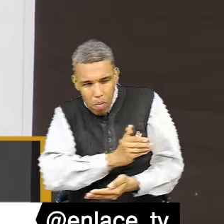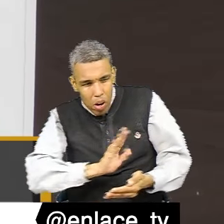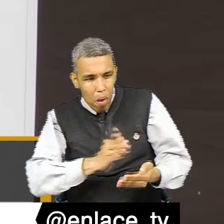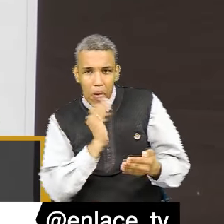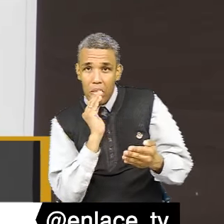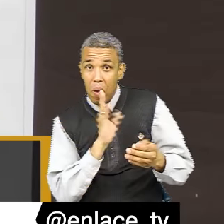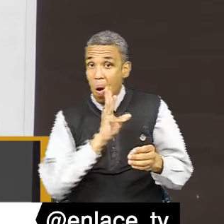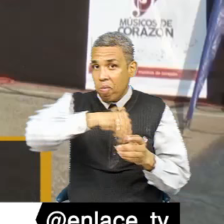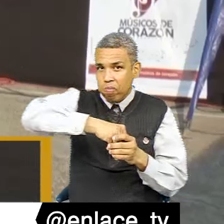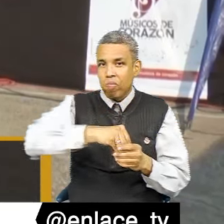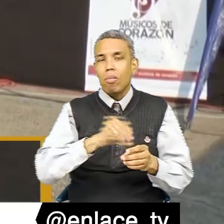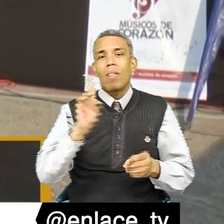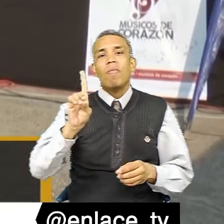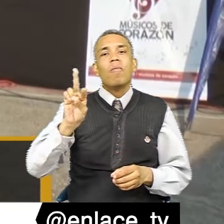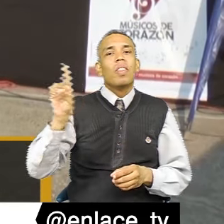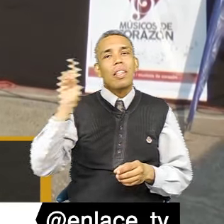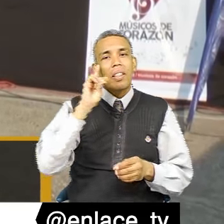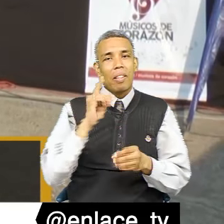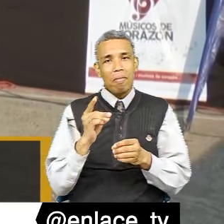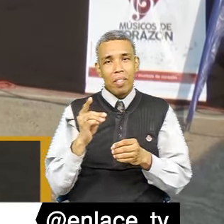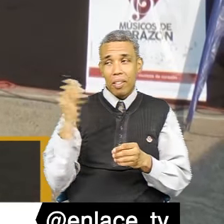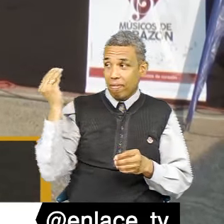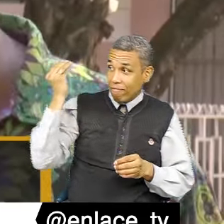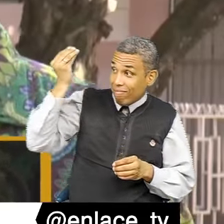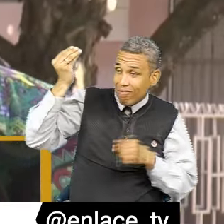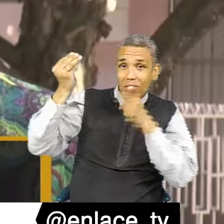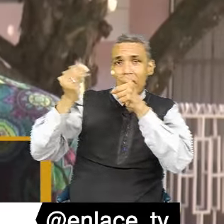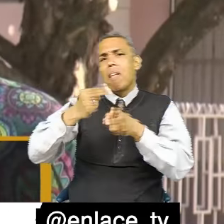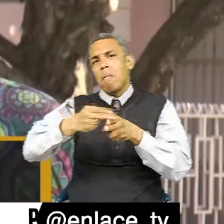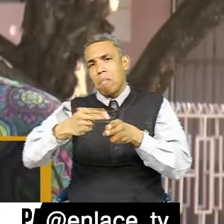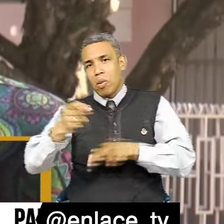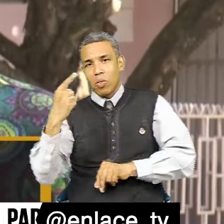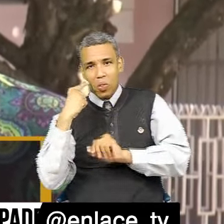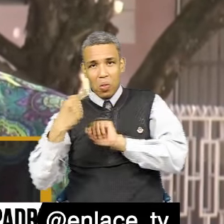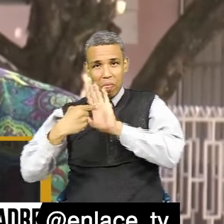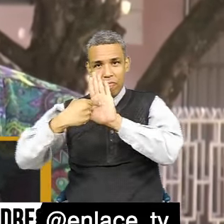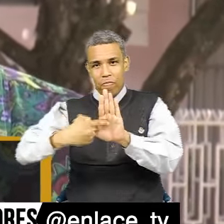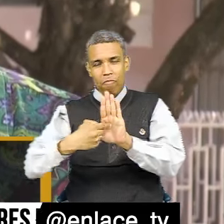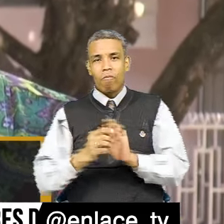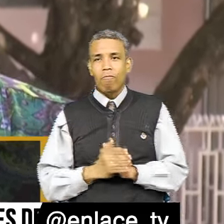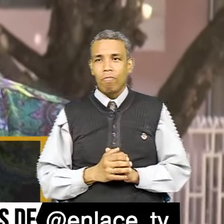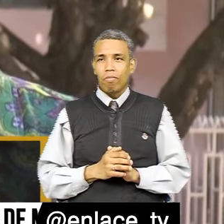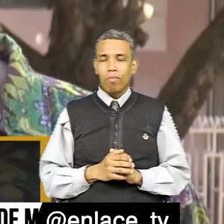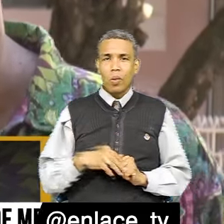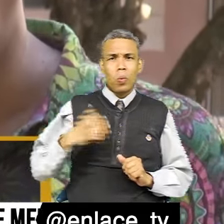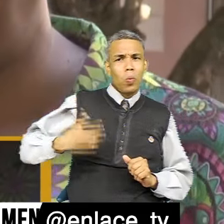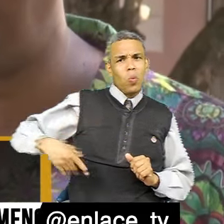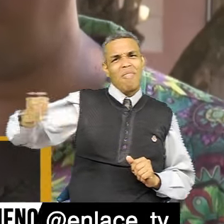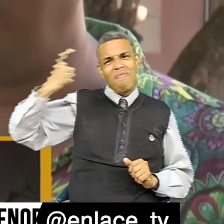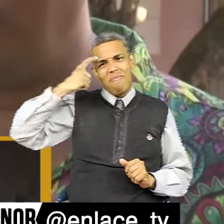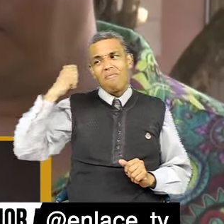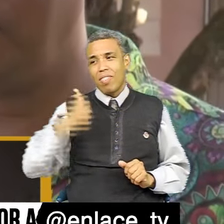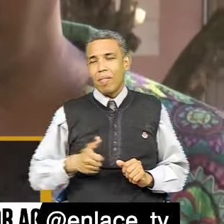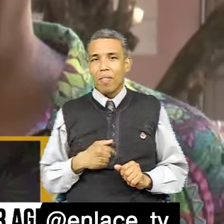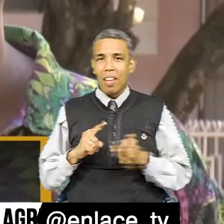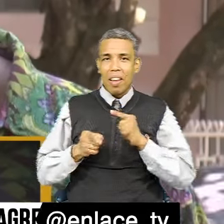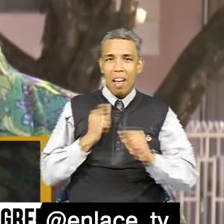de este trabajo musical, tal y como lo reseña uno de sus autores. Me parece una excelente idea dirigida por mi amigo Mario